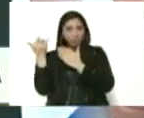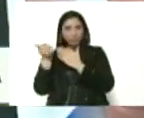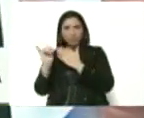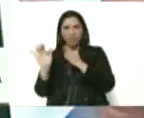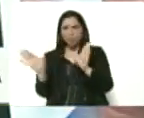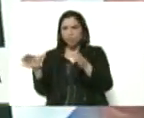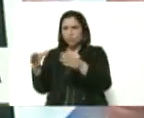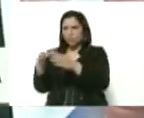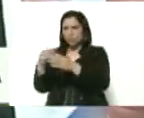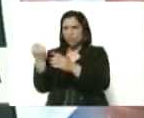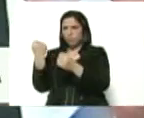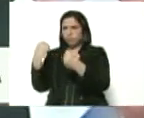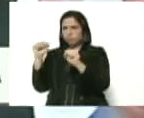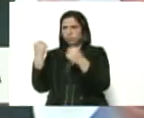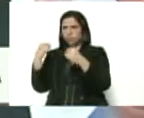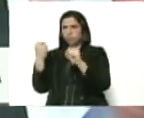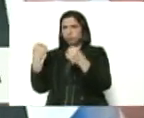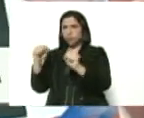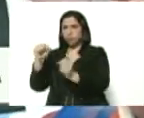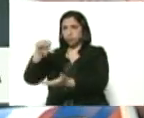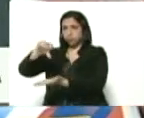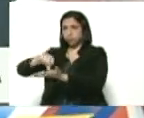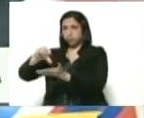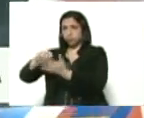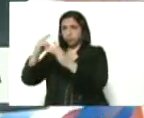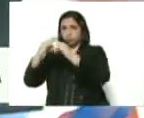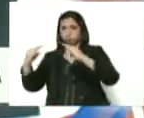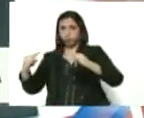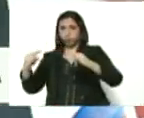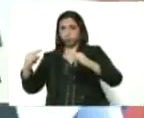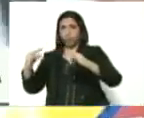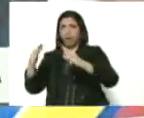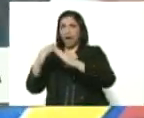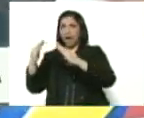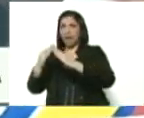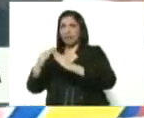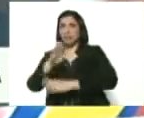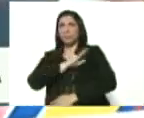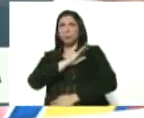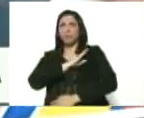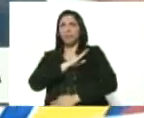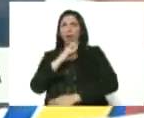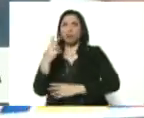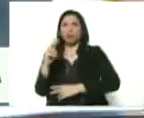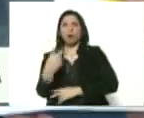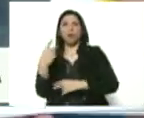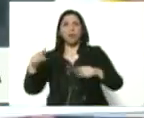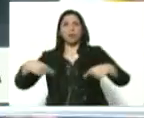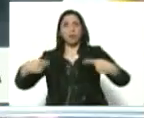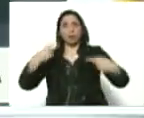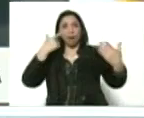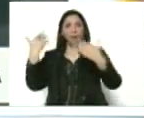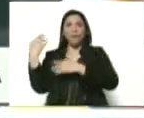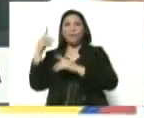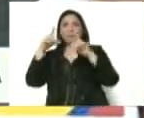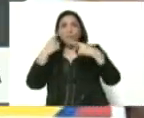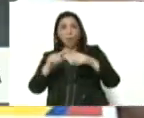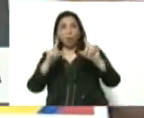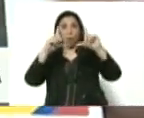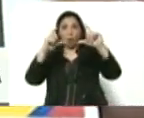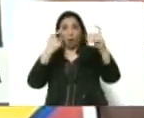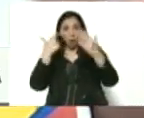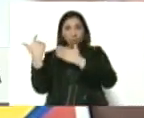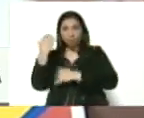mercenarios entrenándose en ese campo, en esa finca propiedad de Doble Rueda. Aquí está otra fotografía de